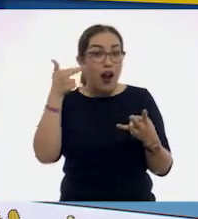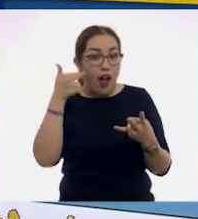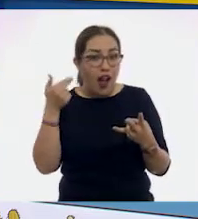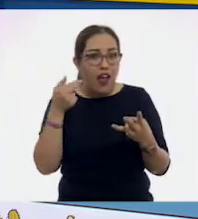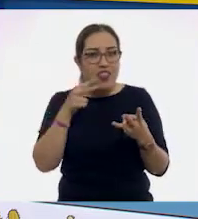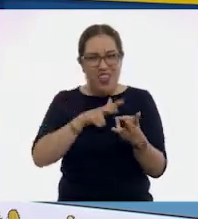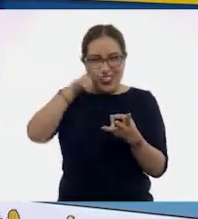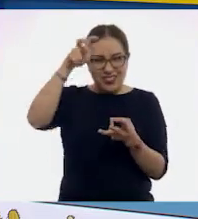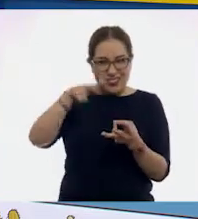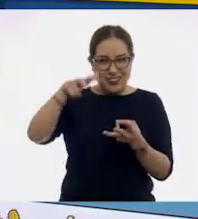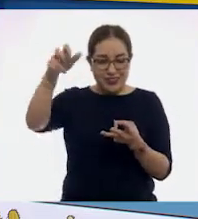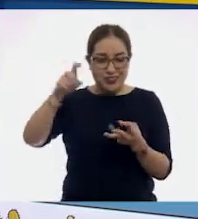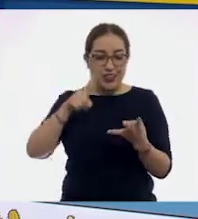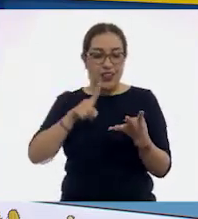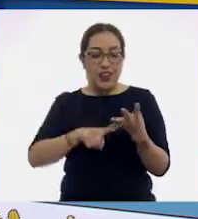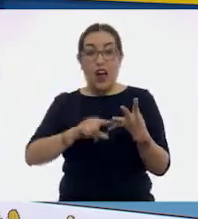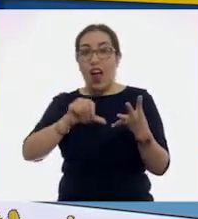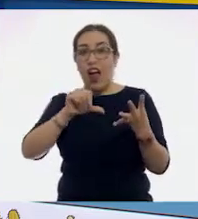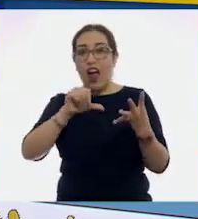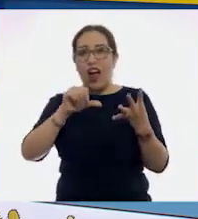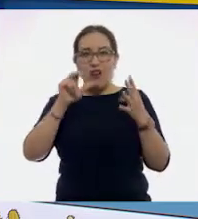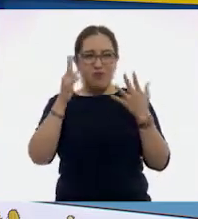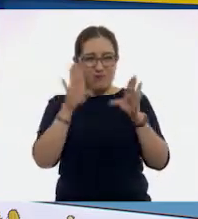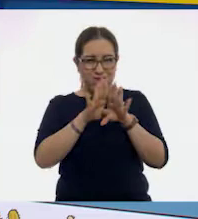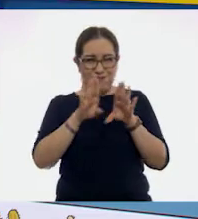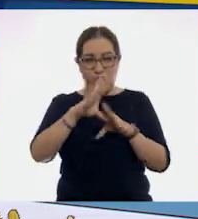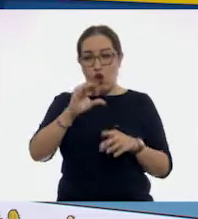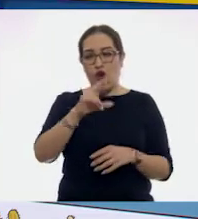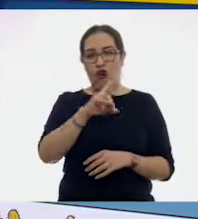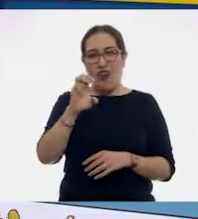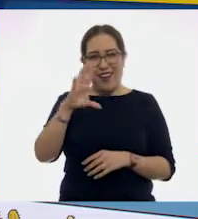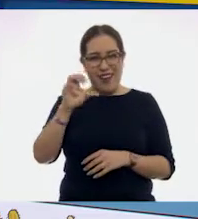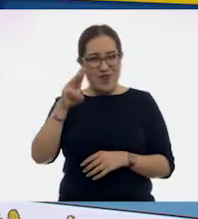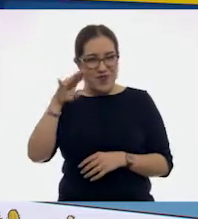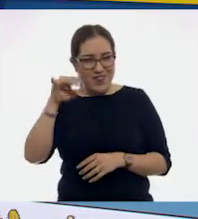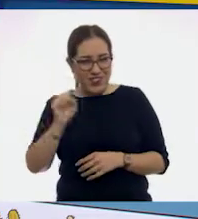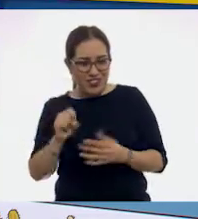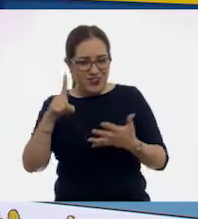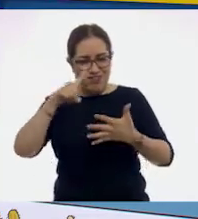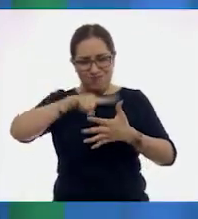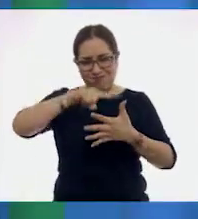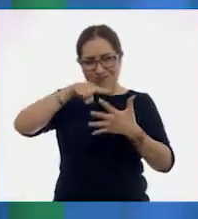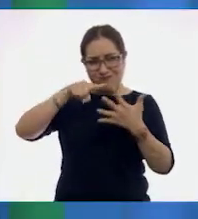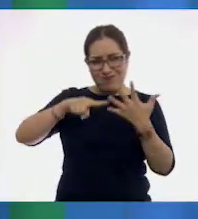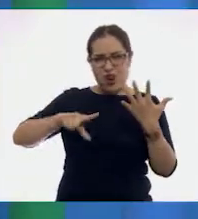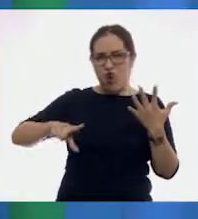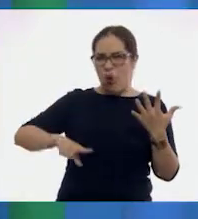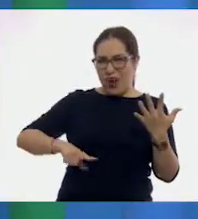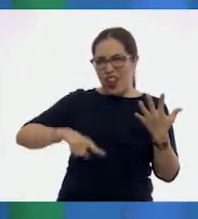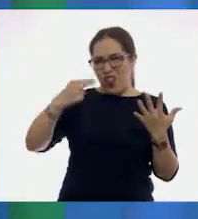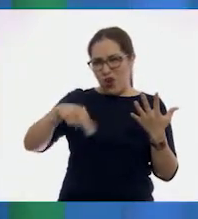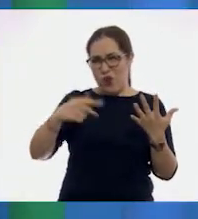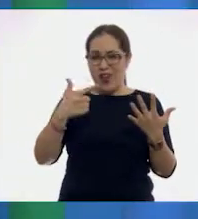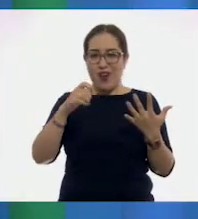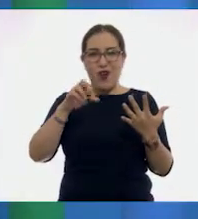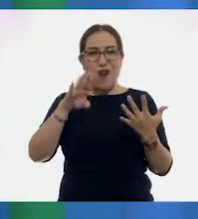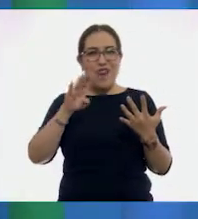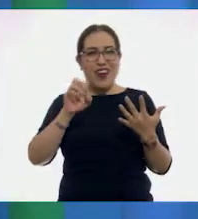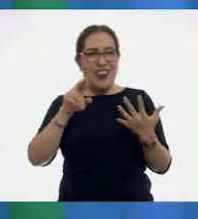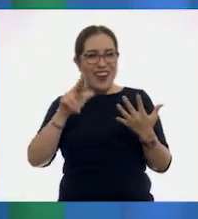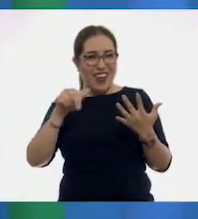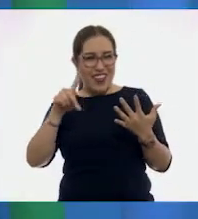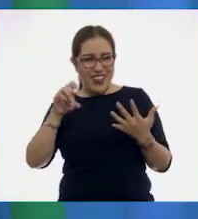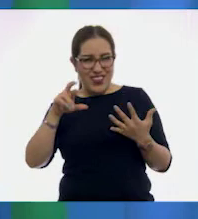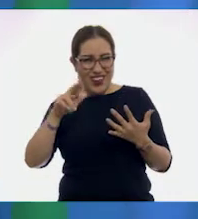el correcaminos, cirio, Bien. la biznaga y gobernadora. Así es, Juan Carlos.